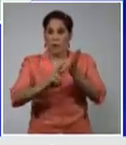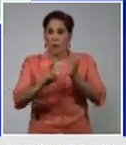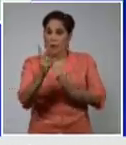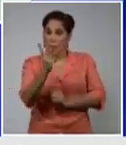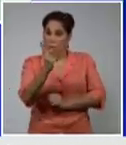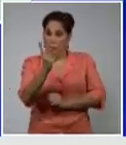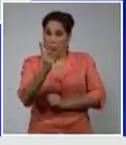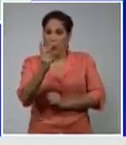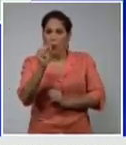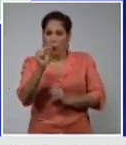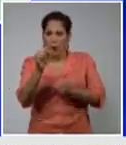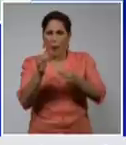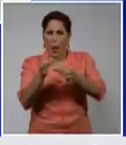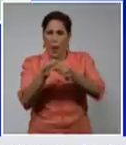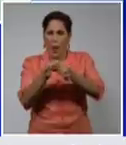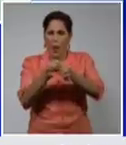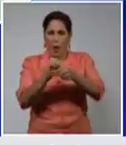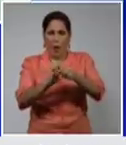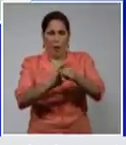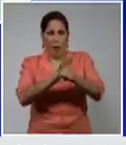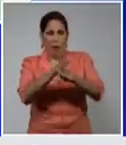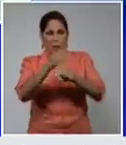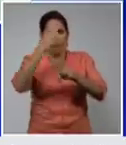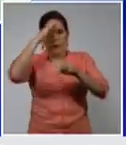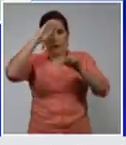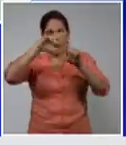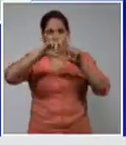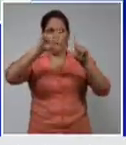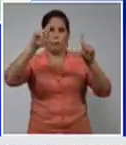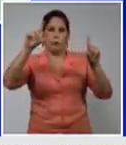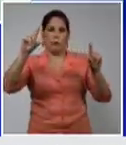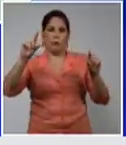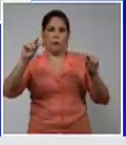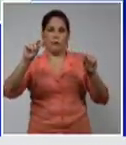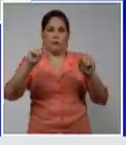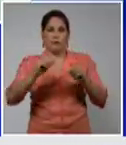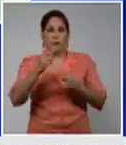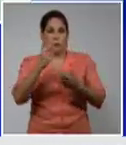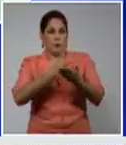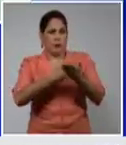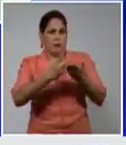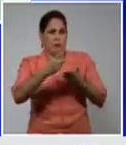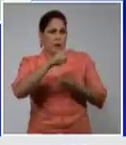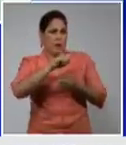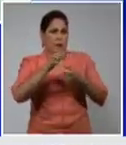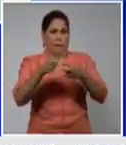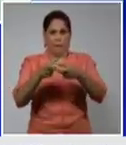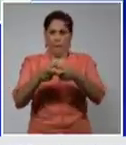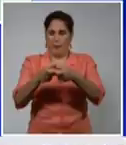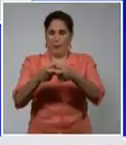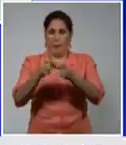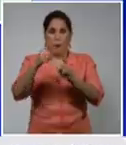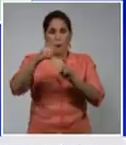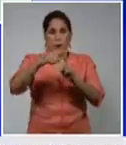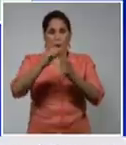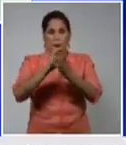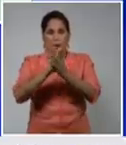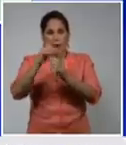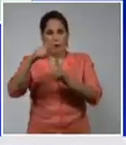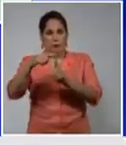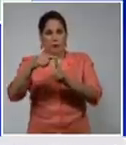tasa de incidencia en nuestro país en los últimos 15 días. Los municipios con